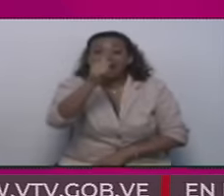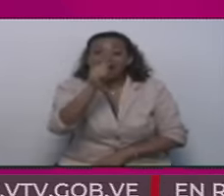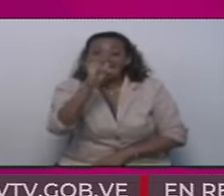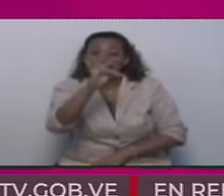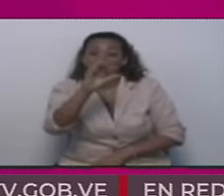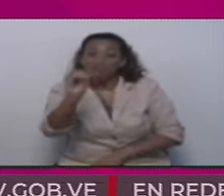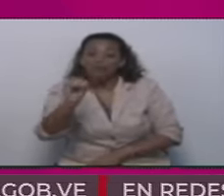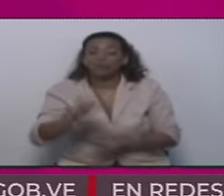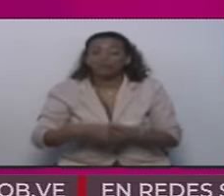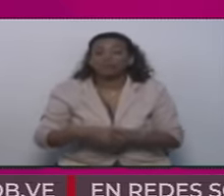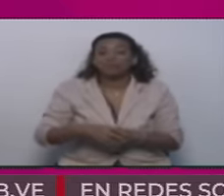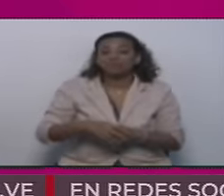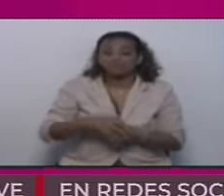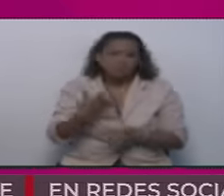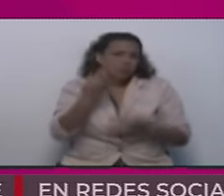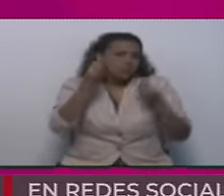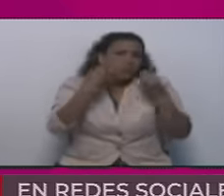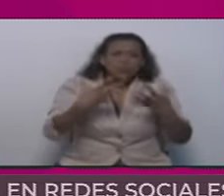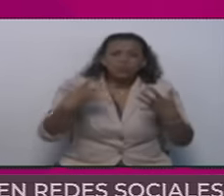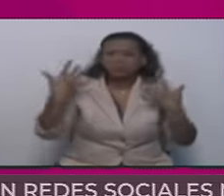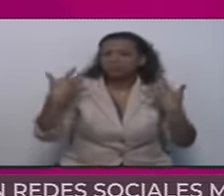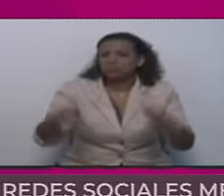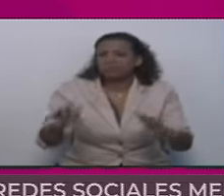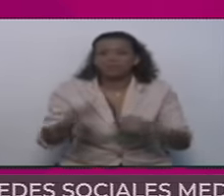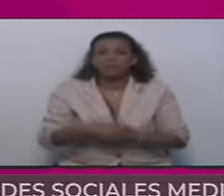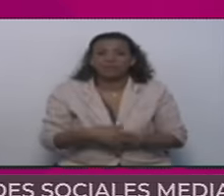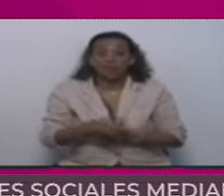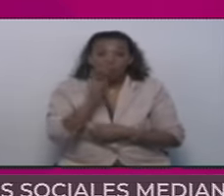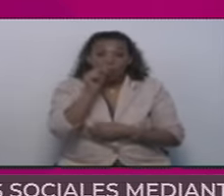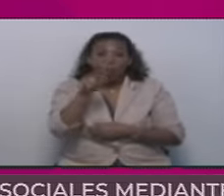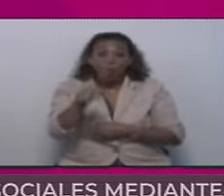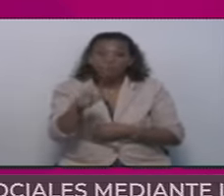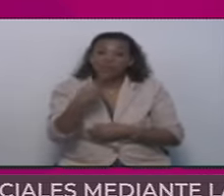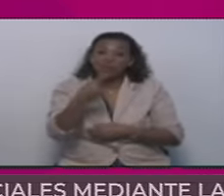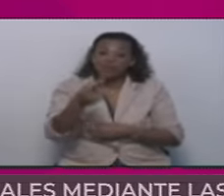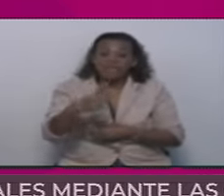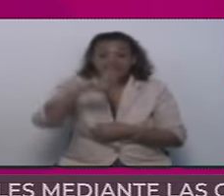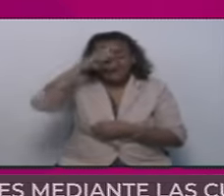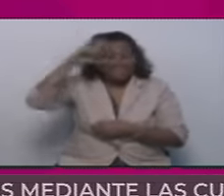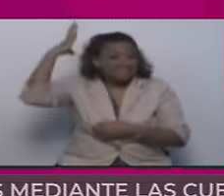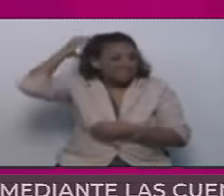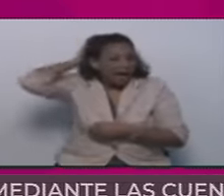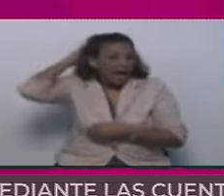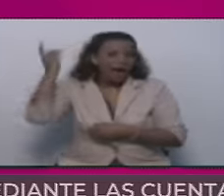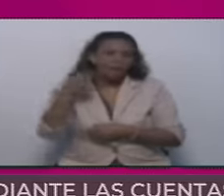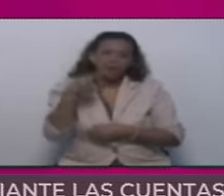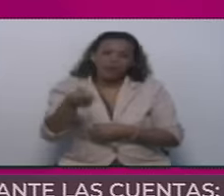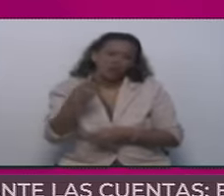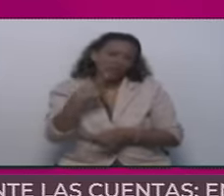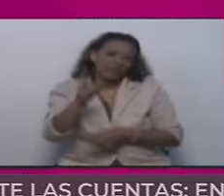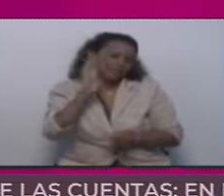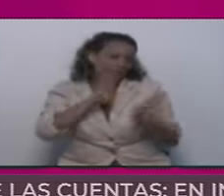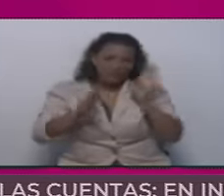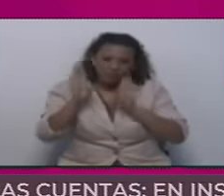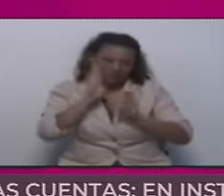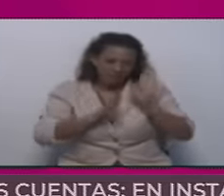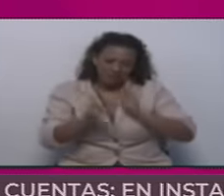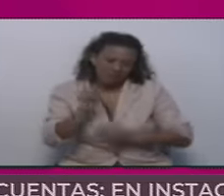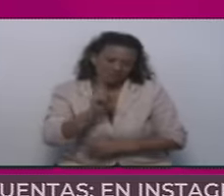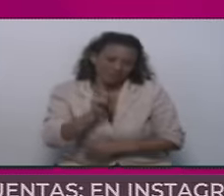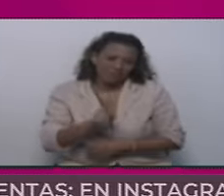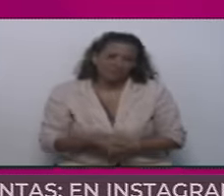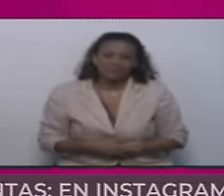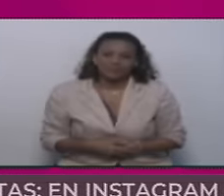Una ofensa que utiliza mucho Ñañe. Gafo. Porque Ñañe no dice grosería. Entonces cuando le dice a alguien gafo, ya es la máxima grosería que él puede decir.